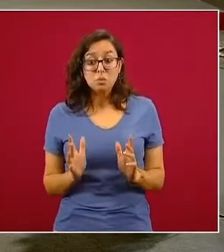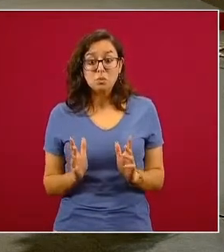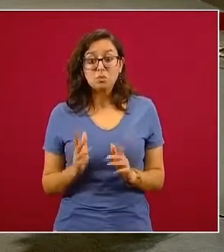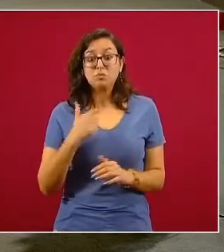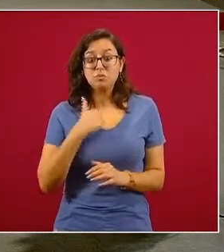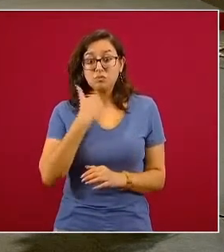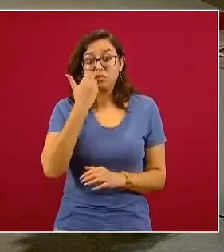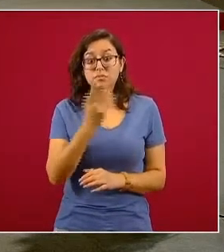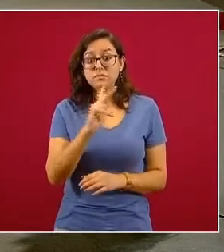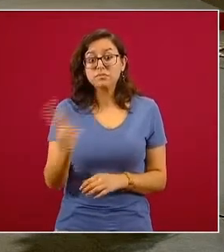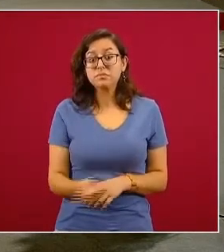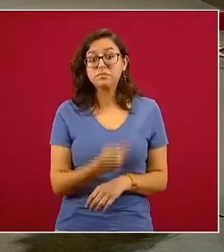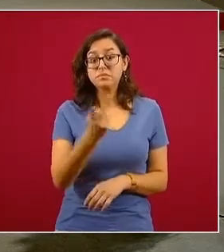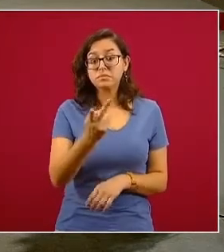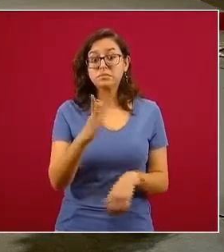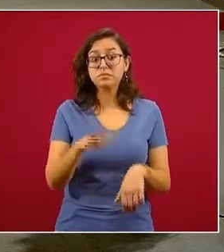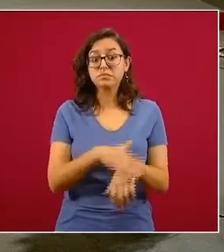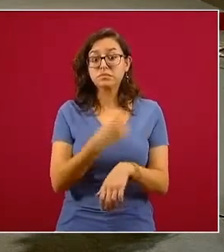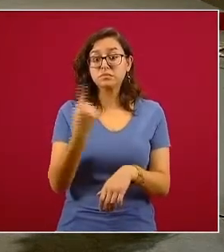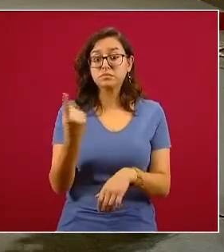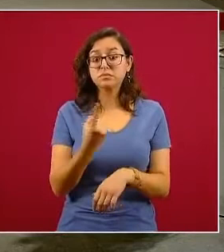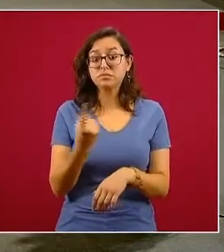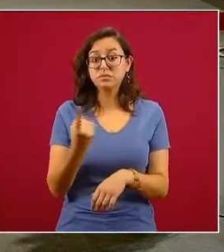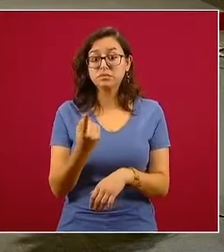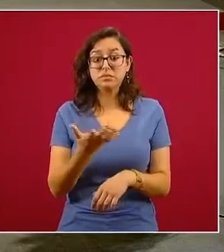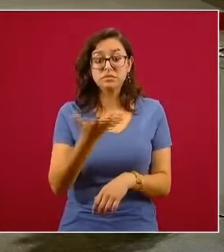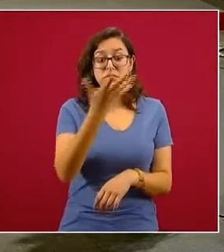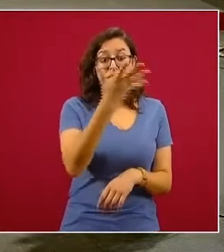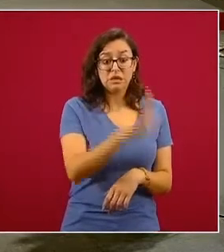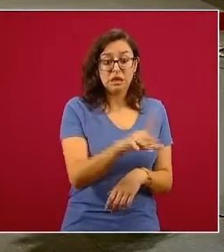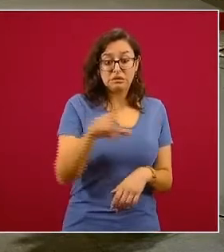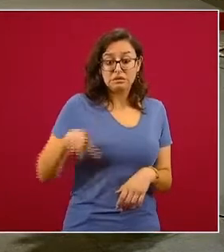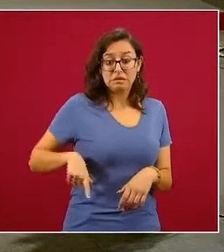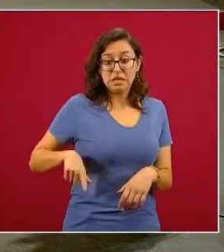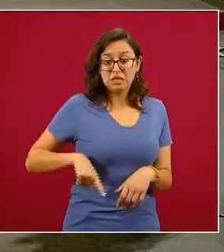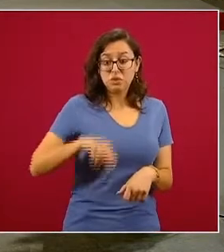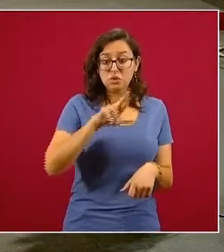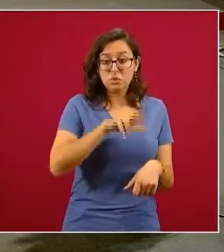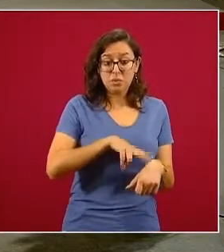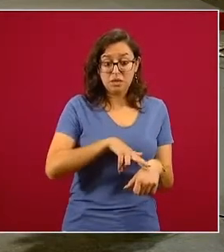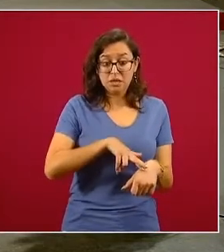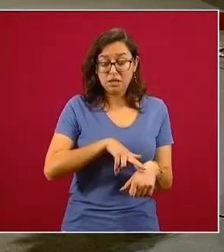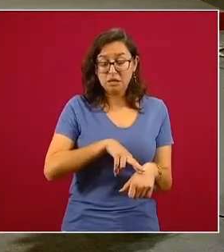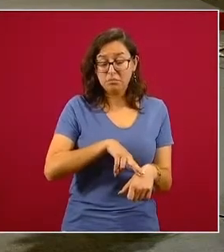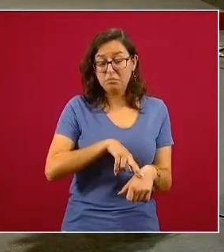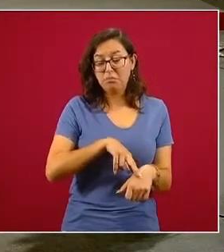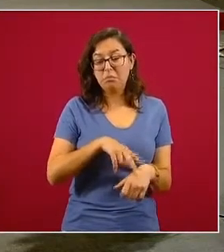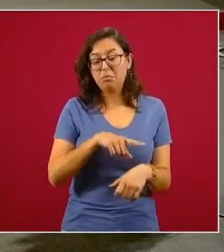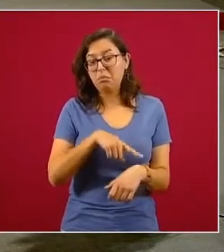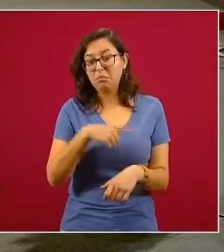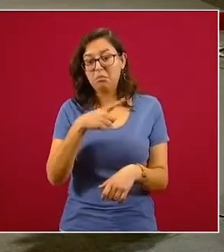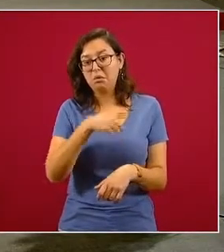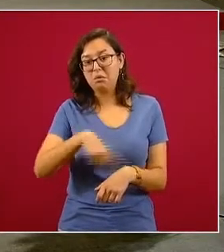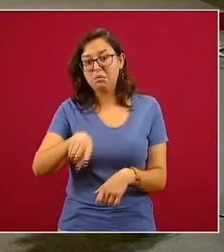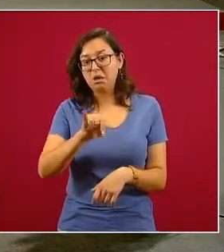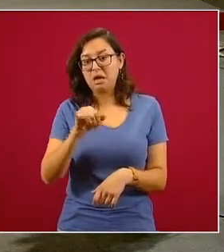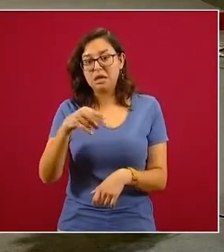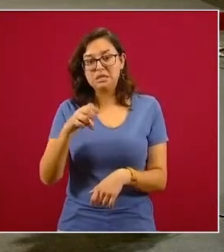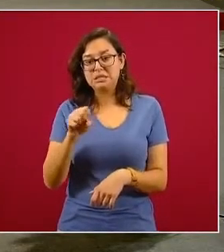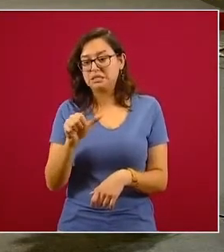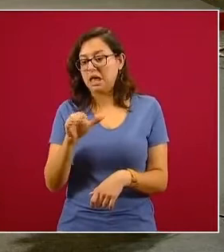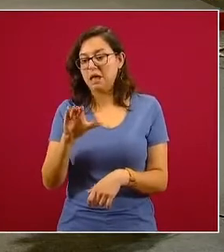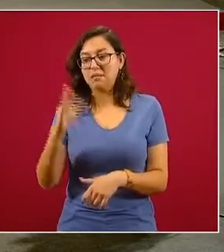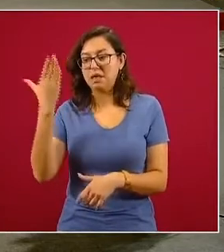también porque hay una correlación entre estos 10 gobernadores y aquellos que no suscribieron al convenio con el INSABI a principios de